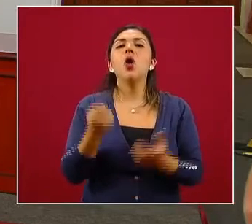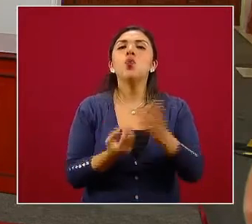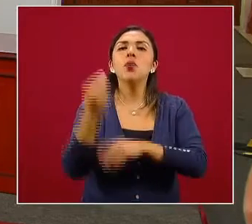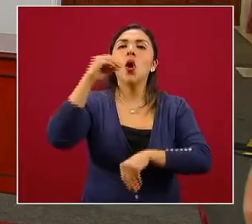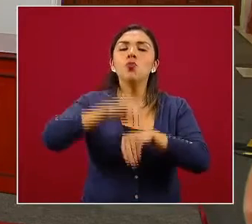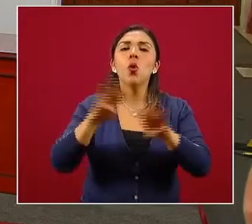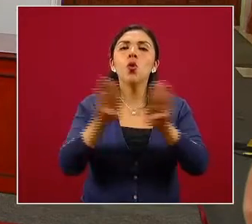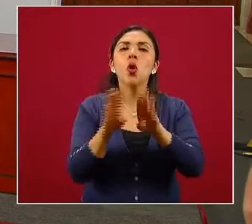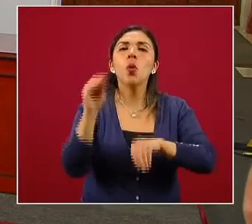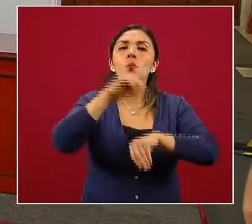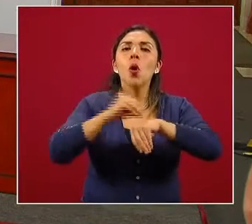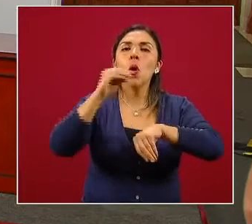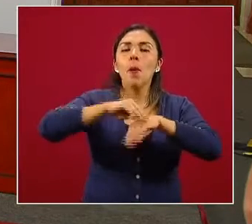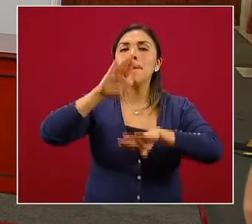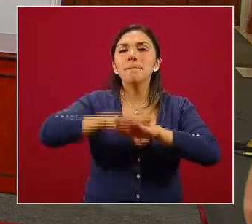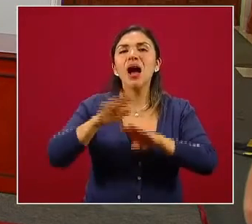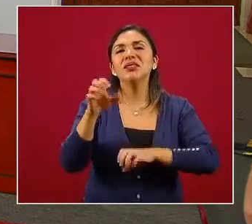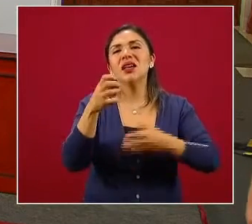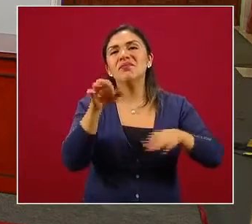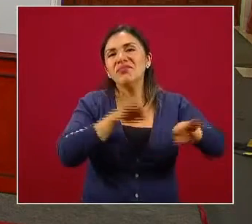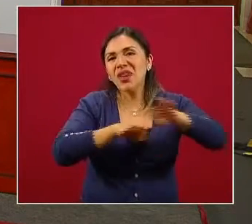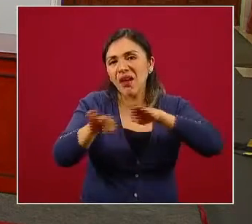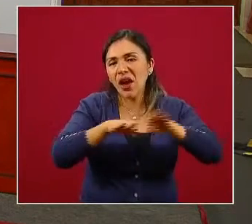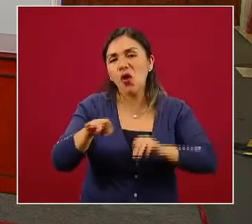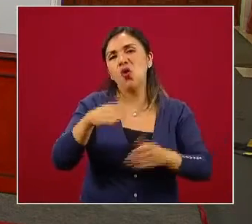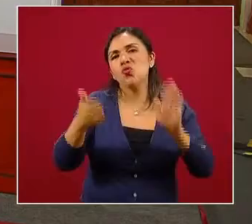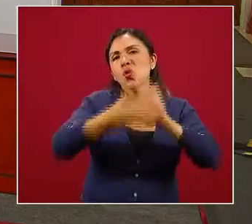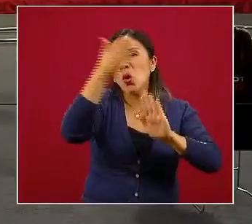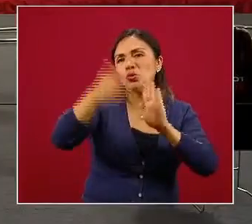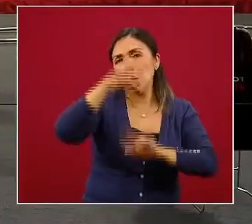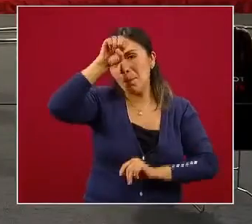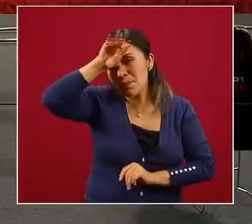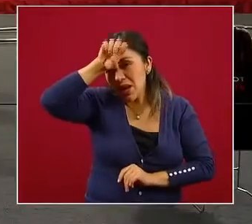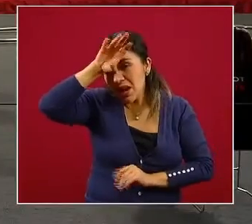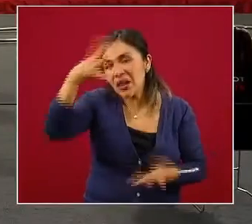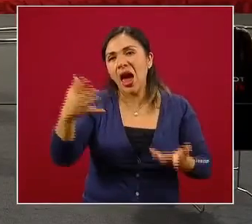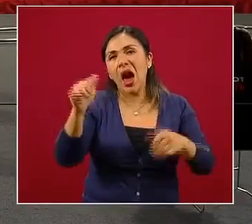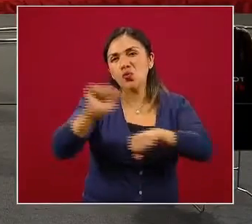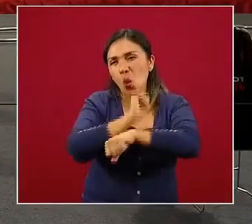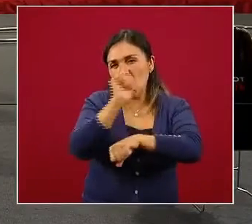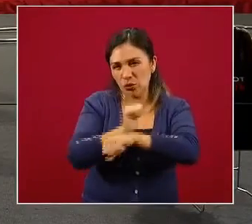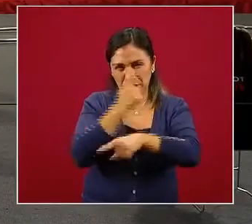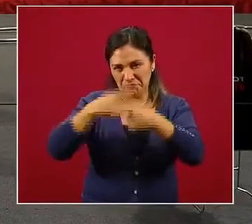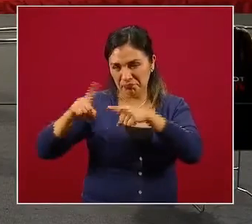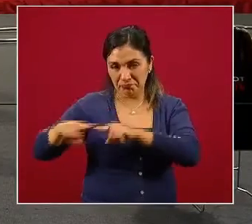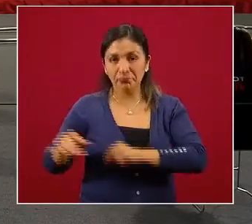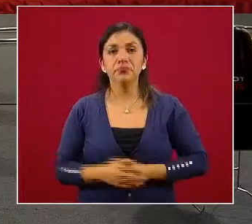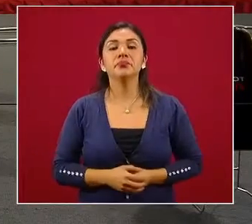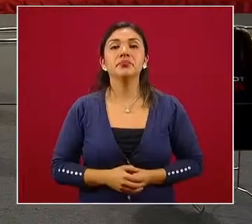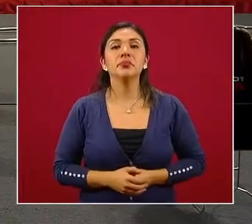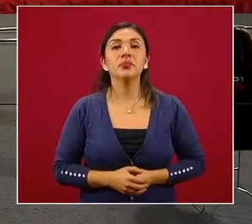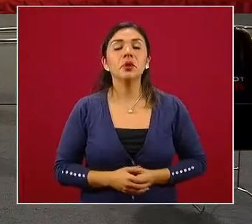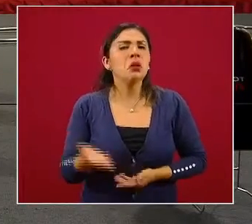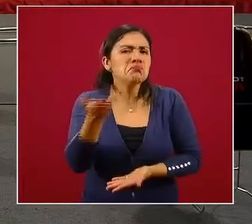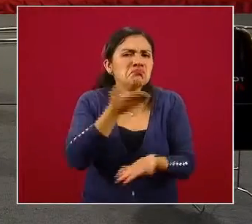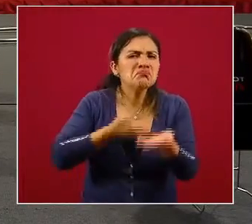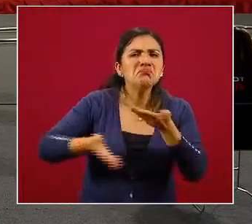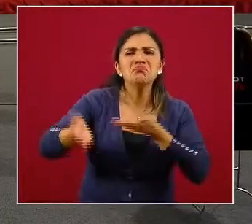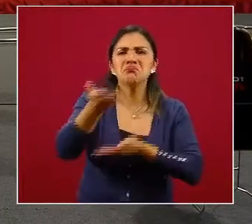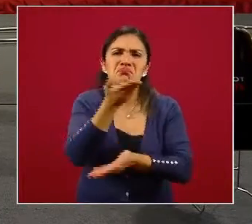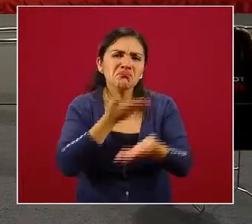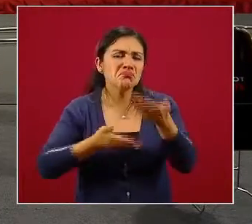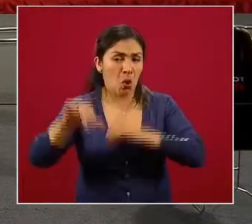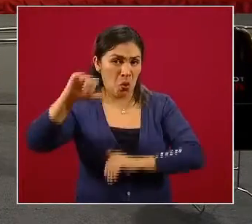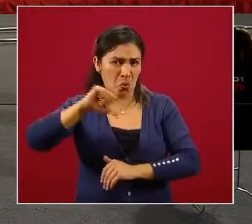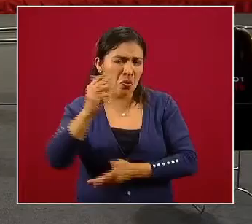actividades productivas de los sectores minero, de construcción y de automotriz, y en un diálogo muy